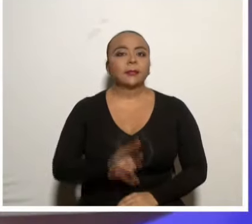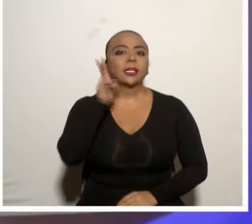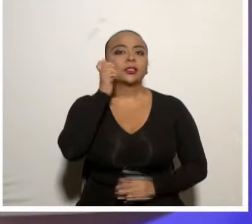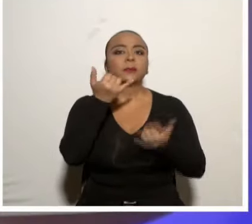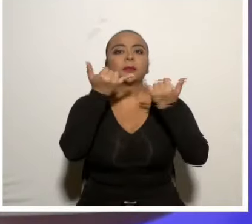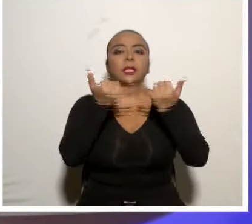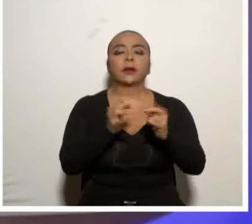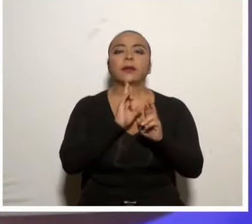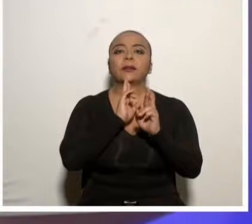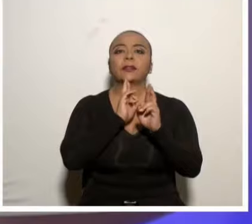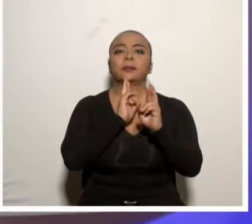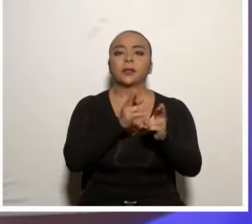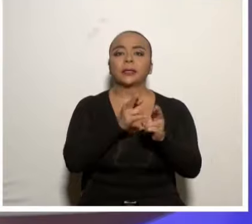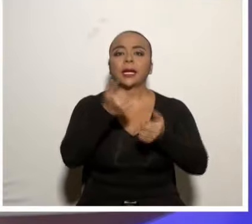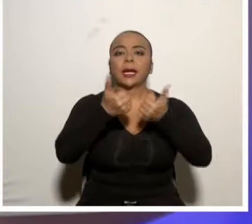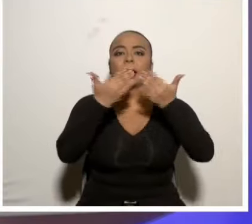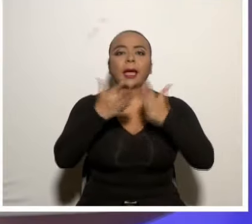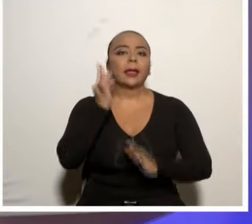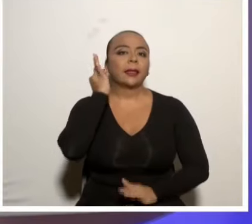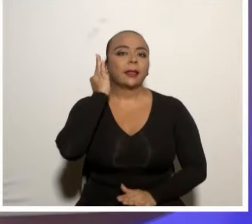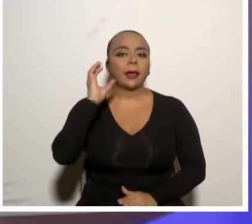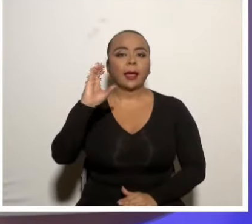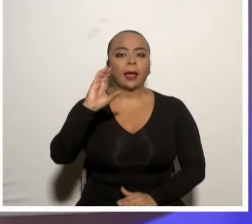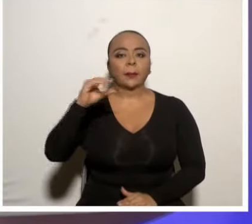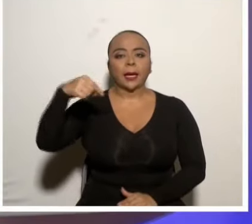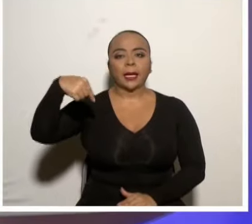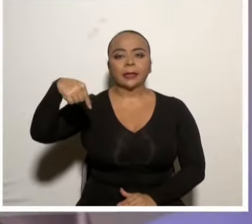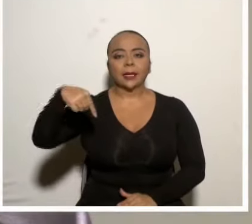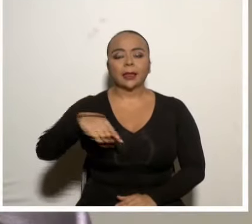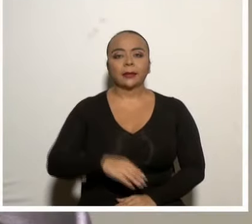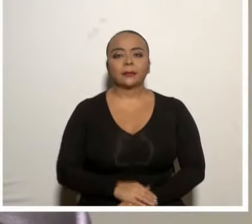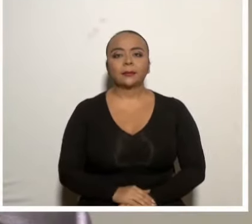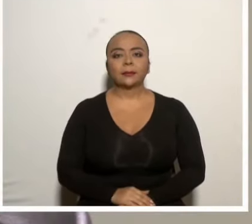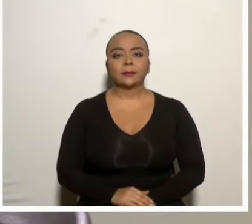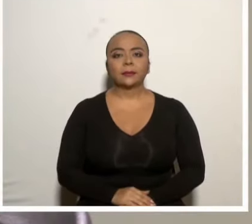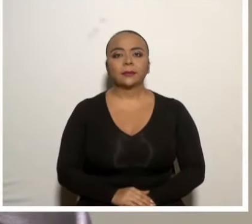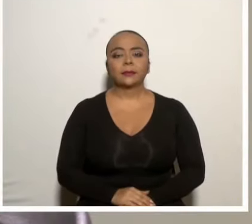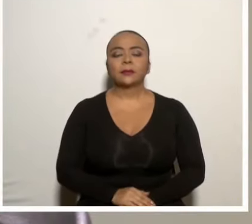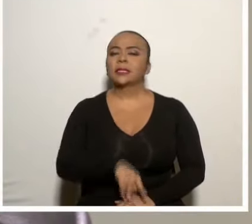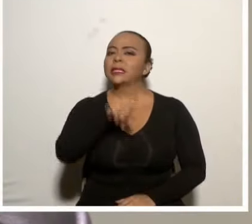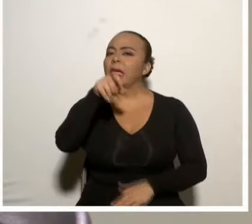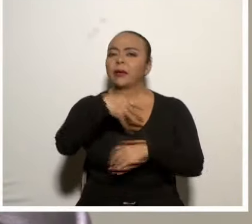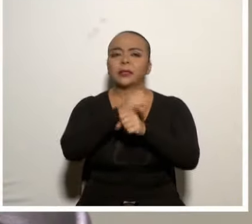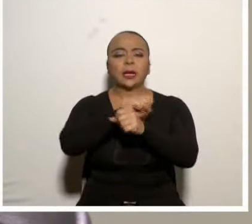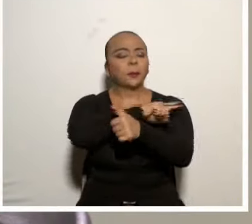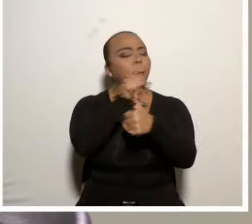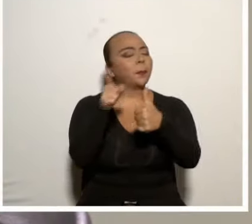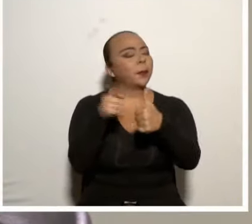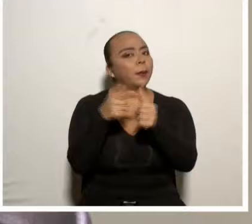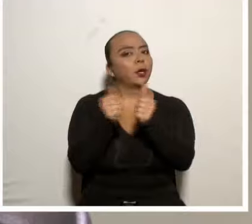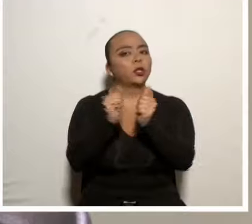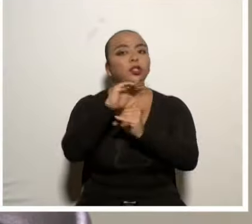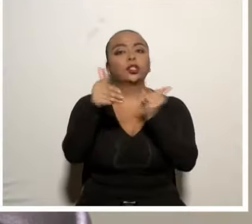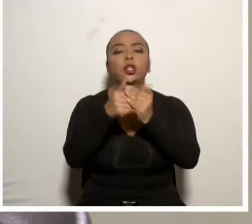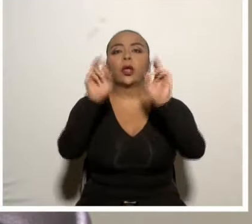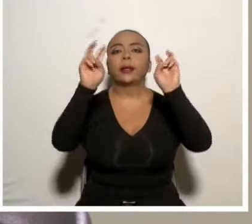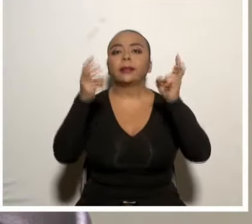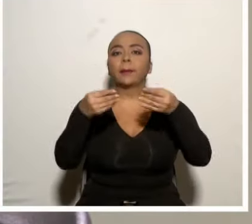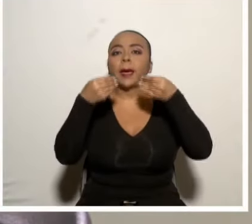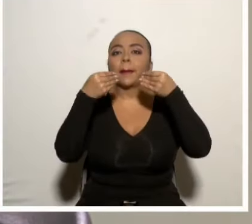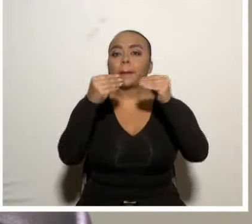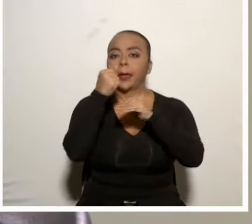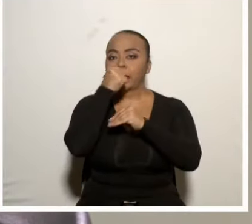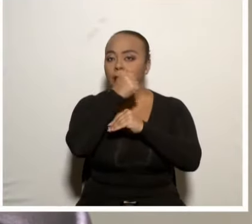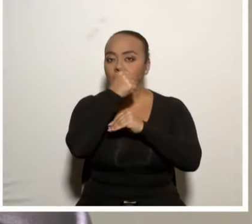Escuchamos ahora la respuesta que dio la candidata Carmen Quesada. Lo que se debe hacer primero con todo el tema de